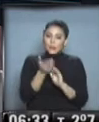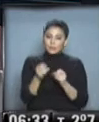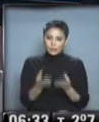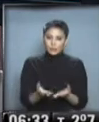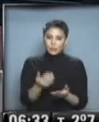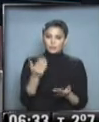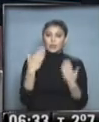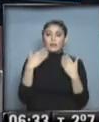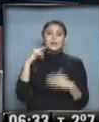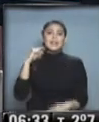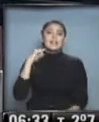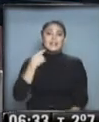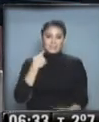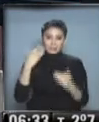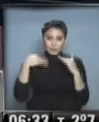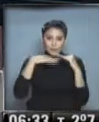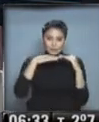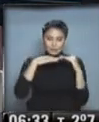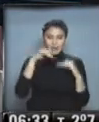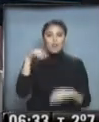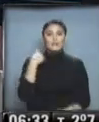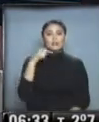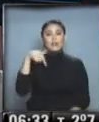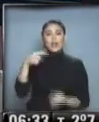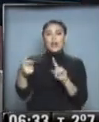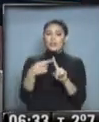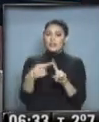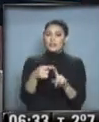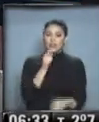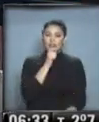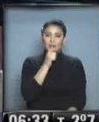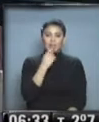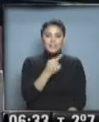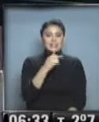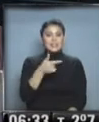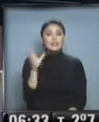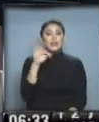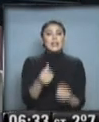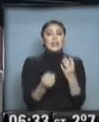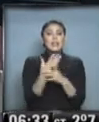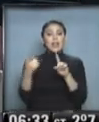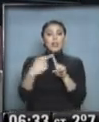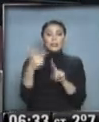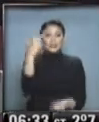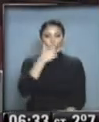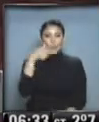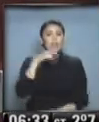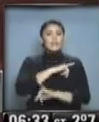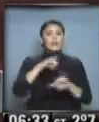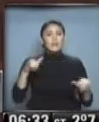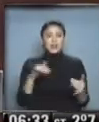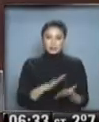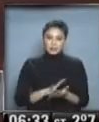recuperando, 13 grados la temperatura máxima. Nosotros tenemos un contacto, ¿no, Maki? Sí, como todas las mañanas estamos en contacto con Hugo Palamara, quien nos